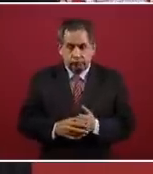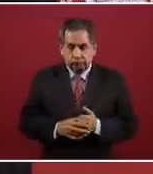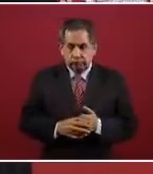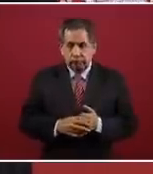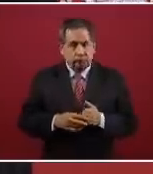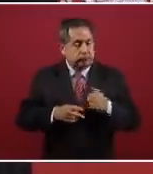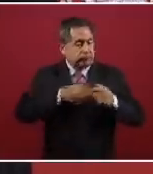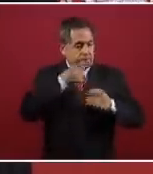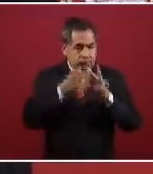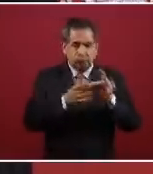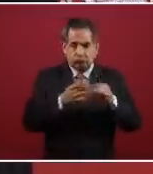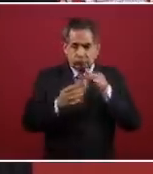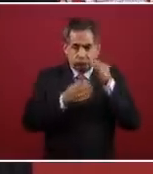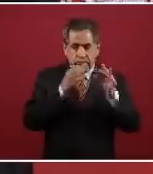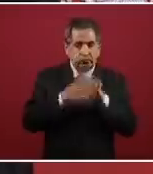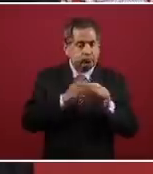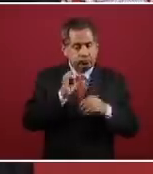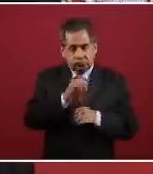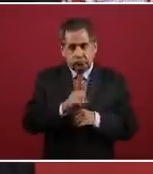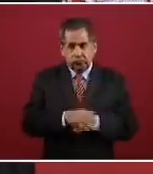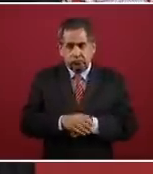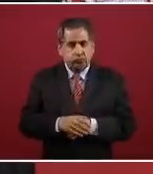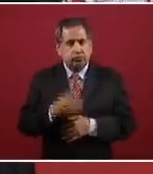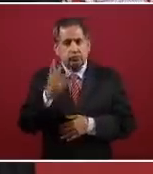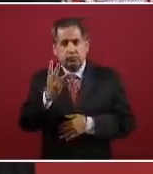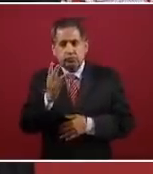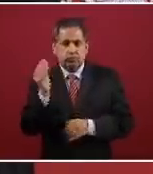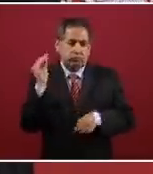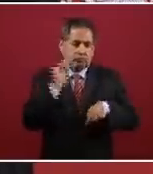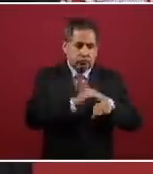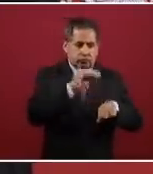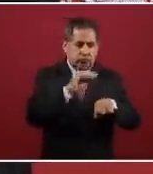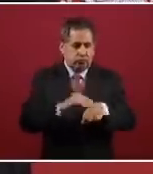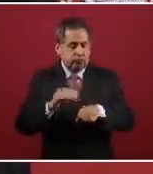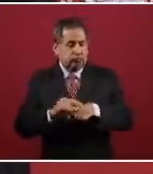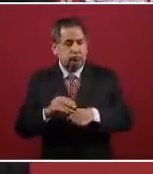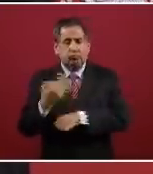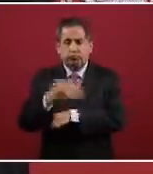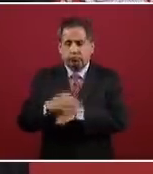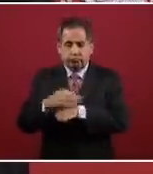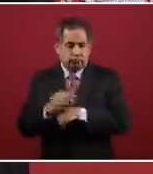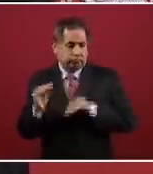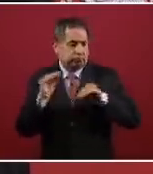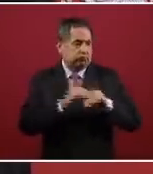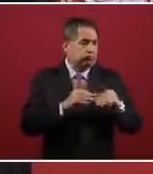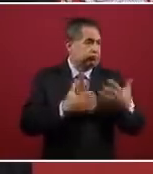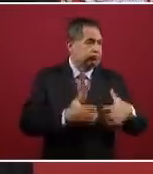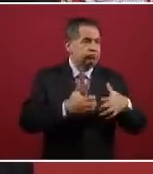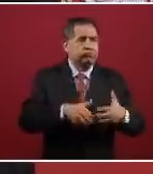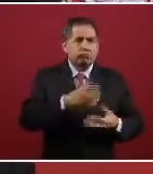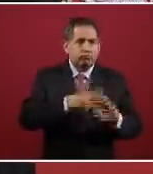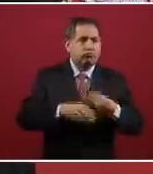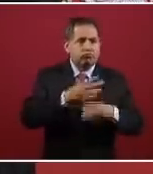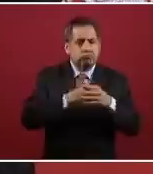inmediato de llevar cuatro plantas móviles para que no haya